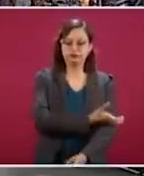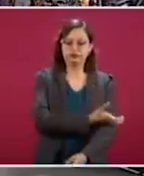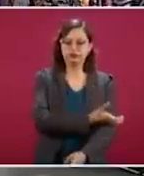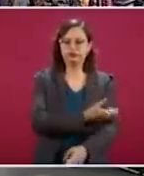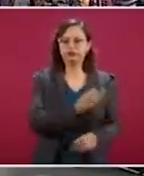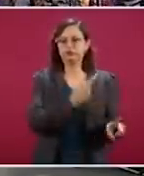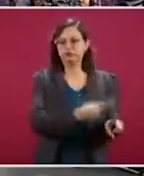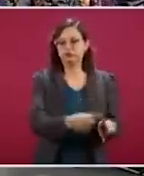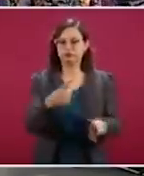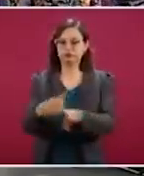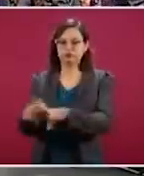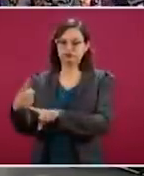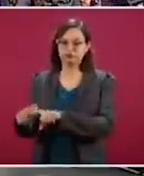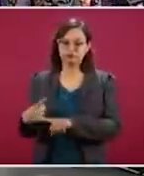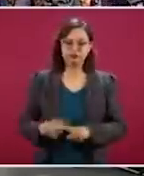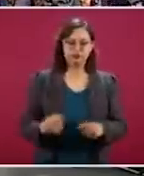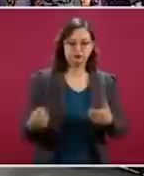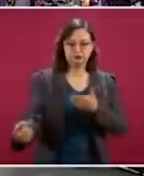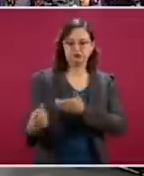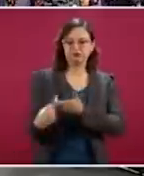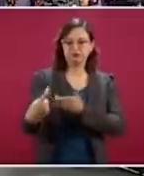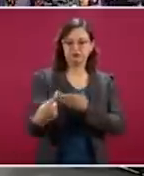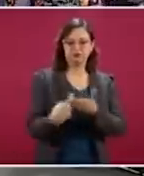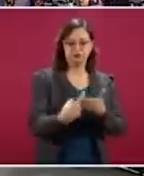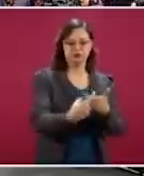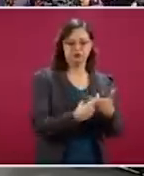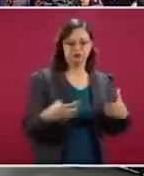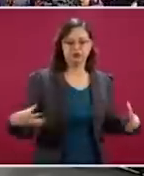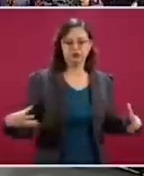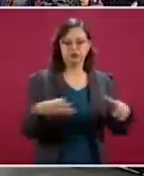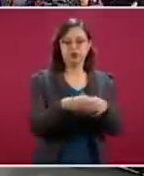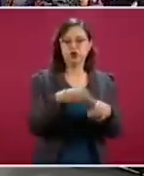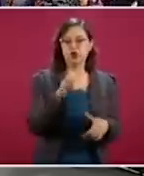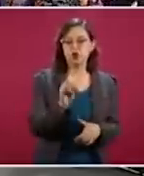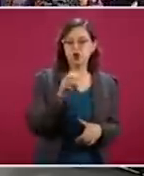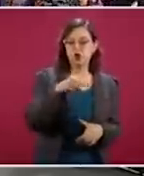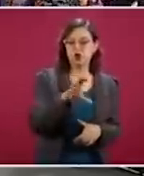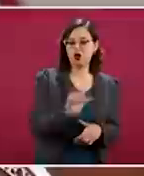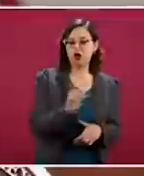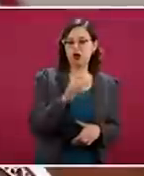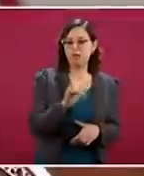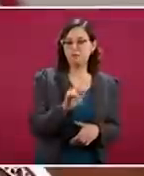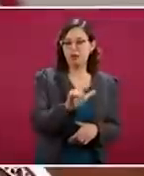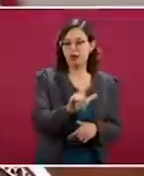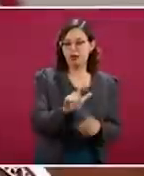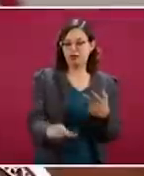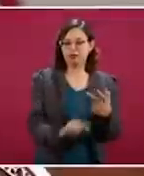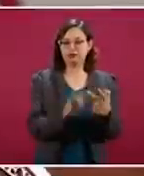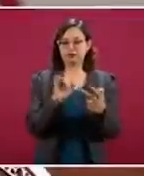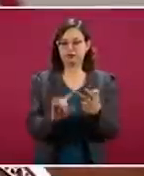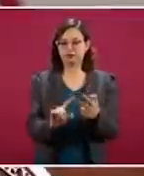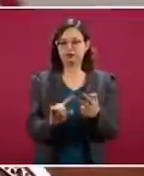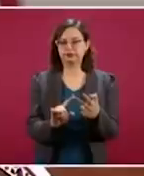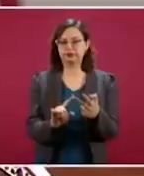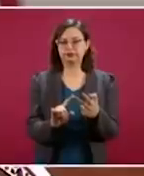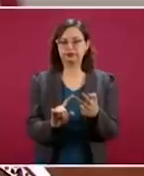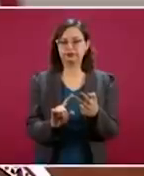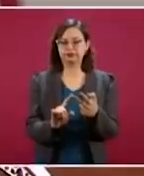las diferentes cámaras que están dentro de Concamín. Está la